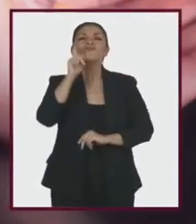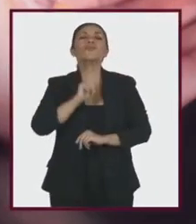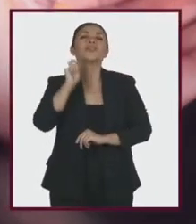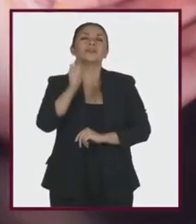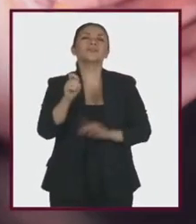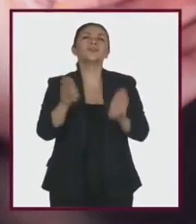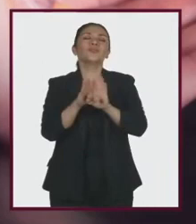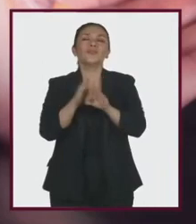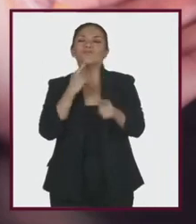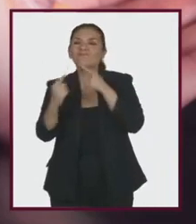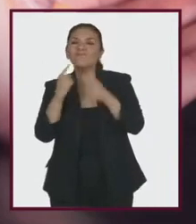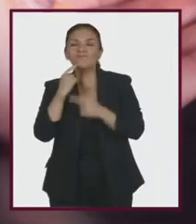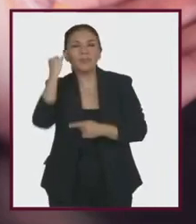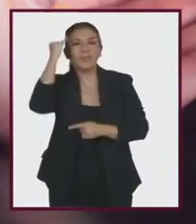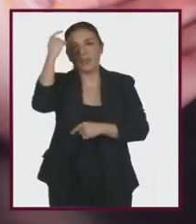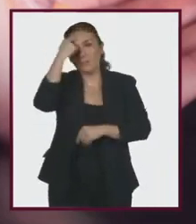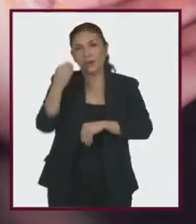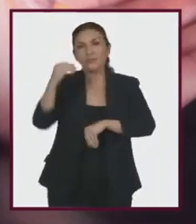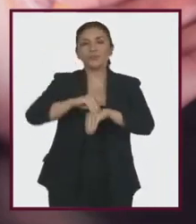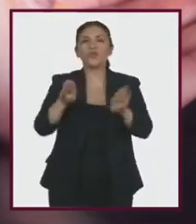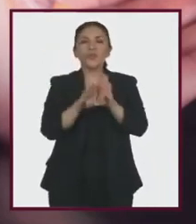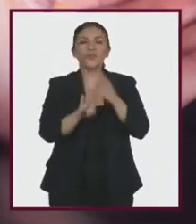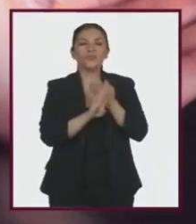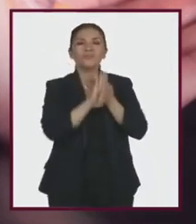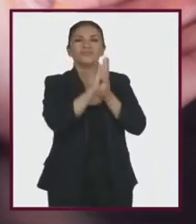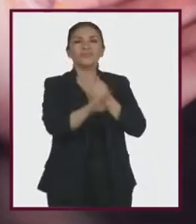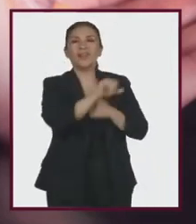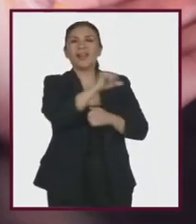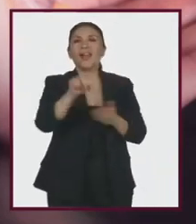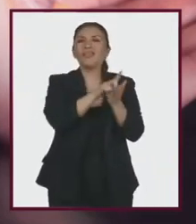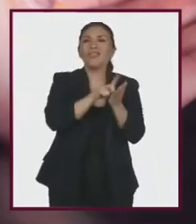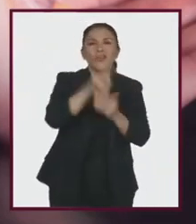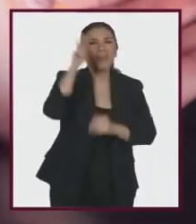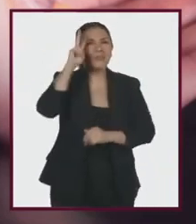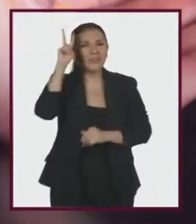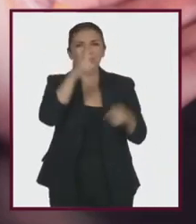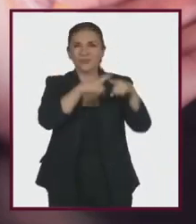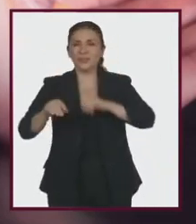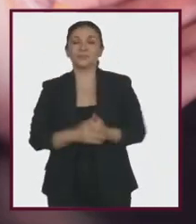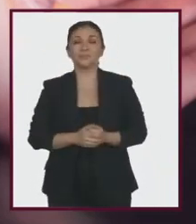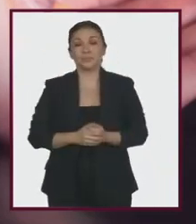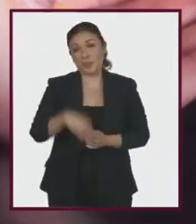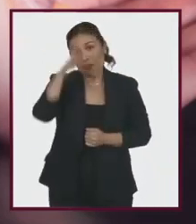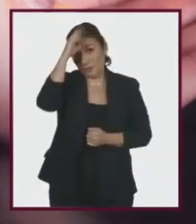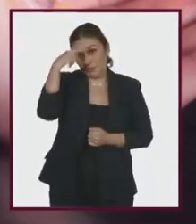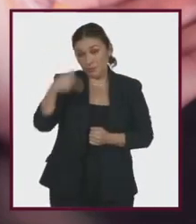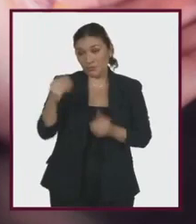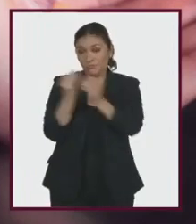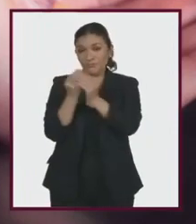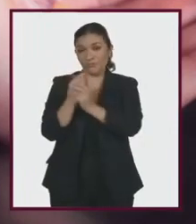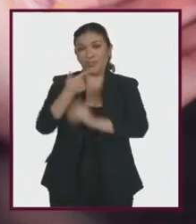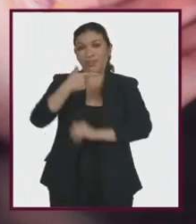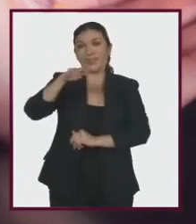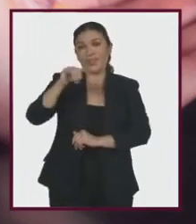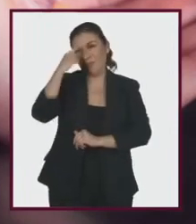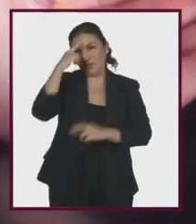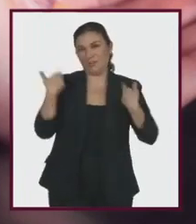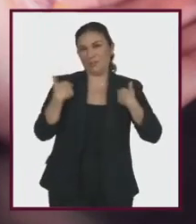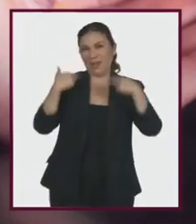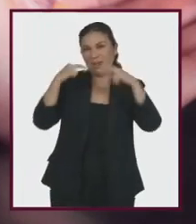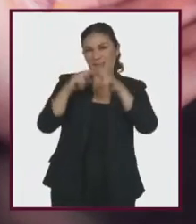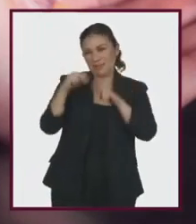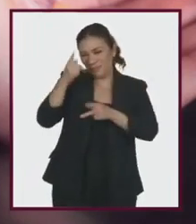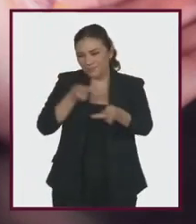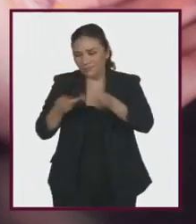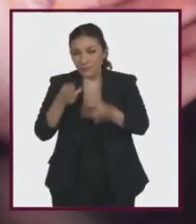de la estrategia en el aula, prevención de adicciones. De acuerdo con la guía para docentes de esta estrategia en México,